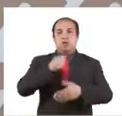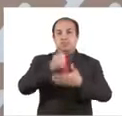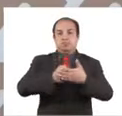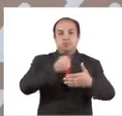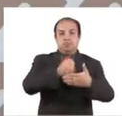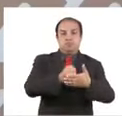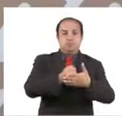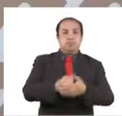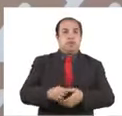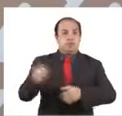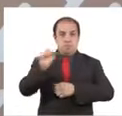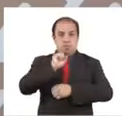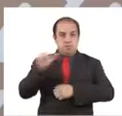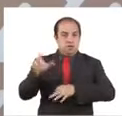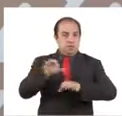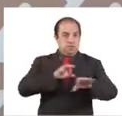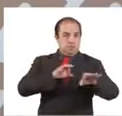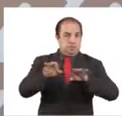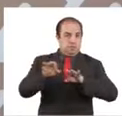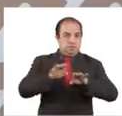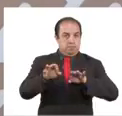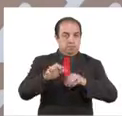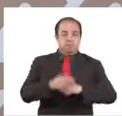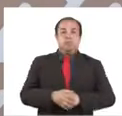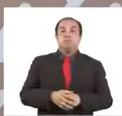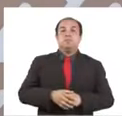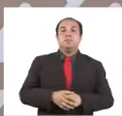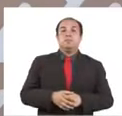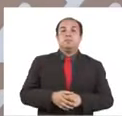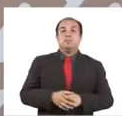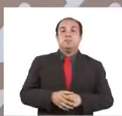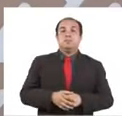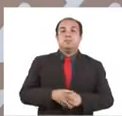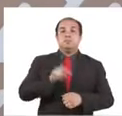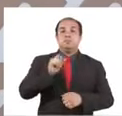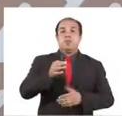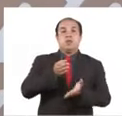el profesionalismo, pero sobre todo